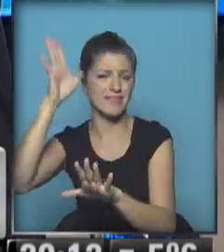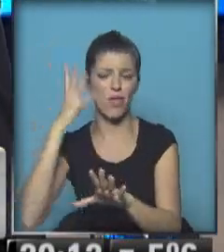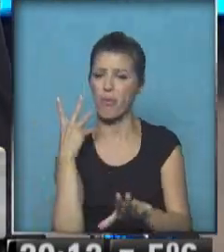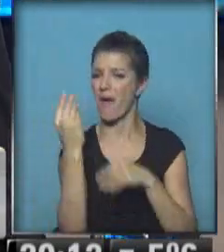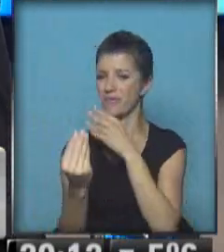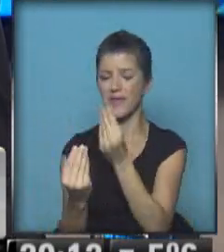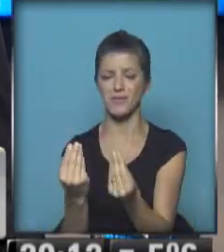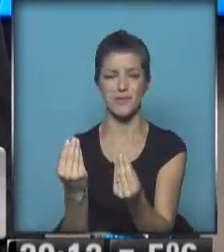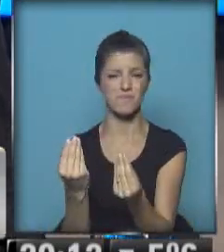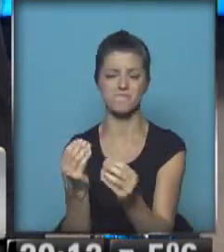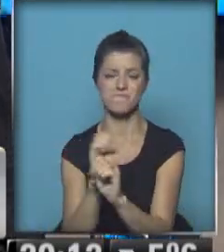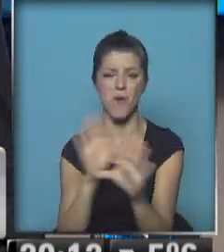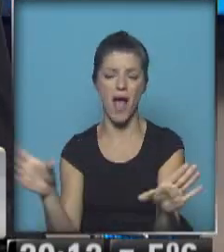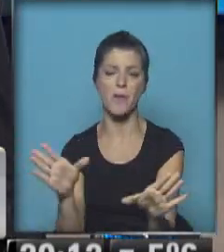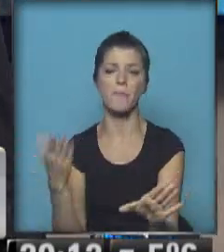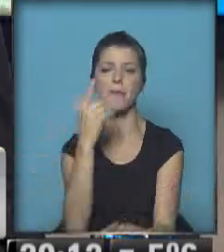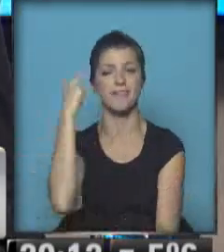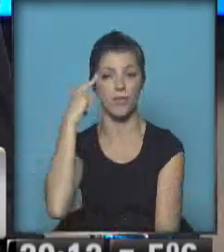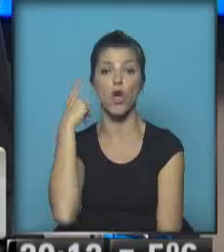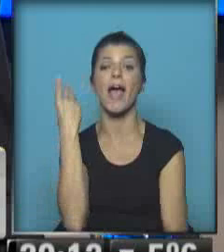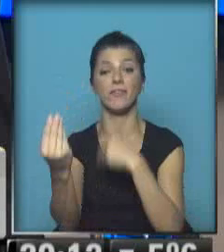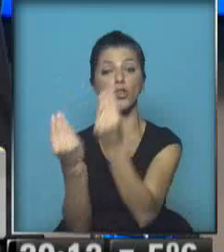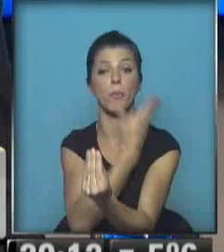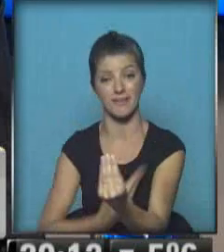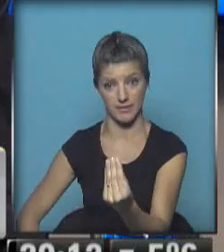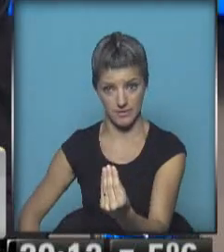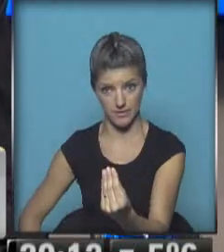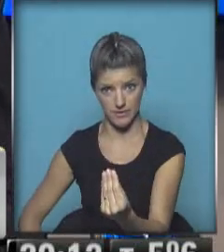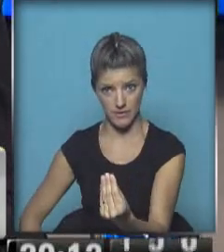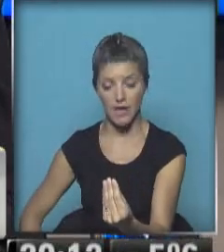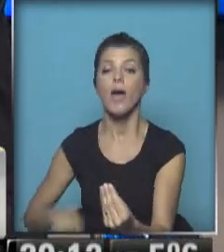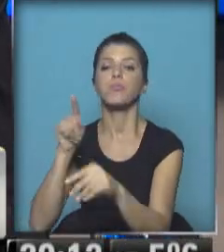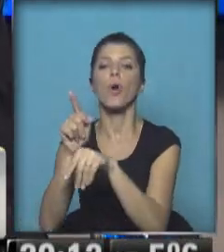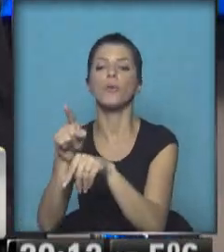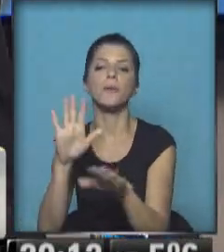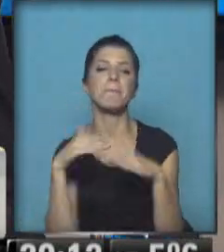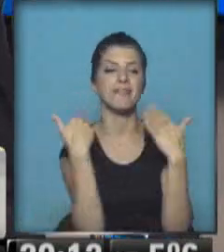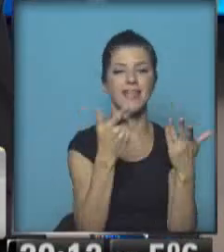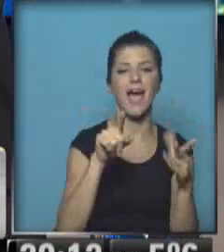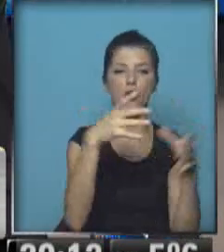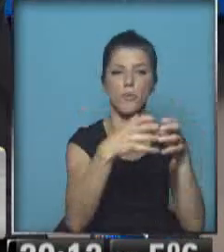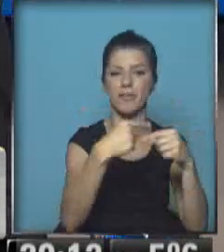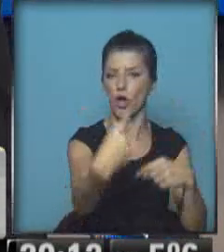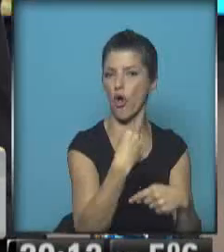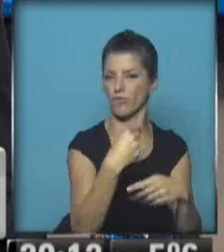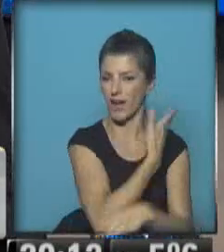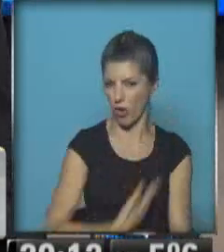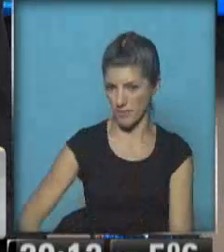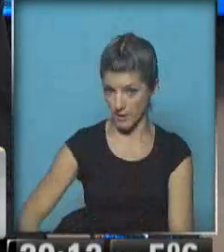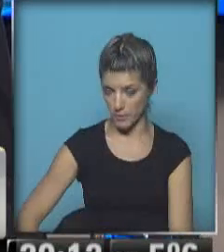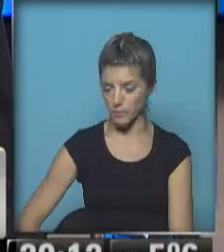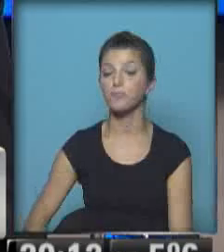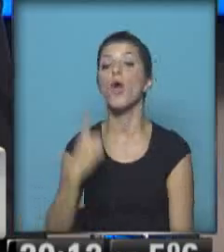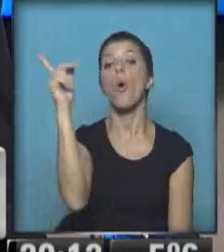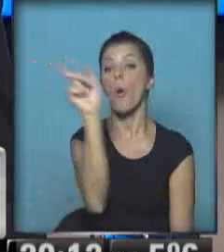la presidencia por parte del frente para la victoria que eso era darle demasiado ventaja a la oposición hace un mes la presidenta